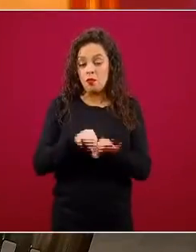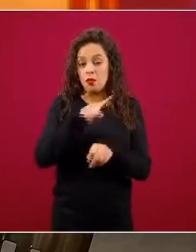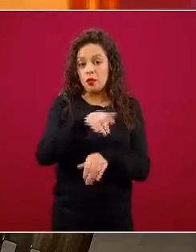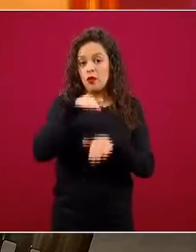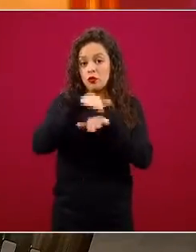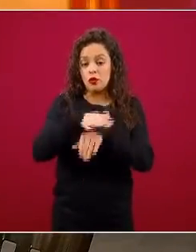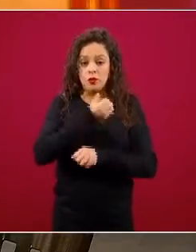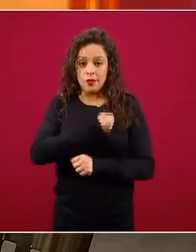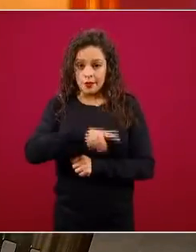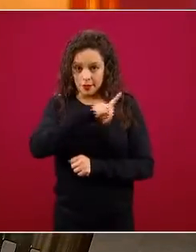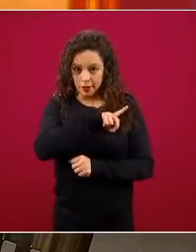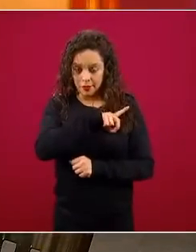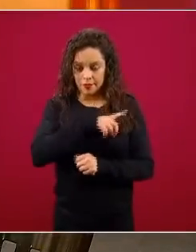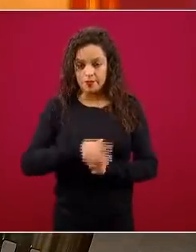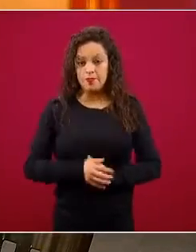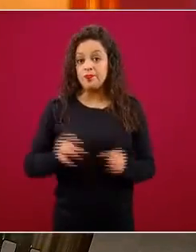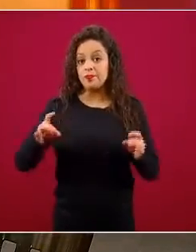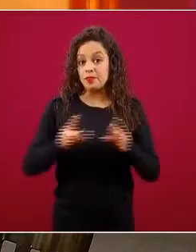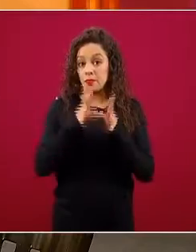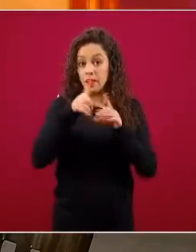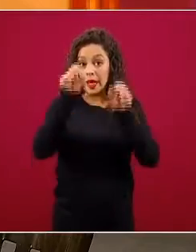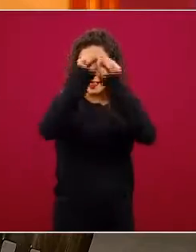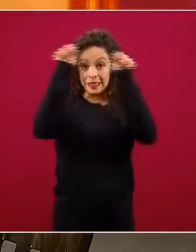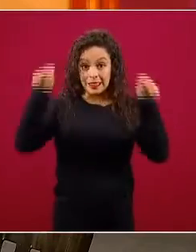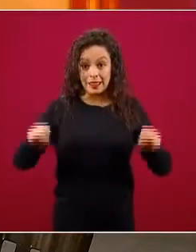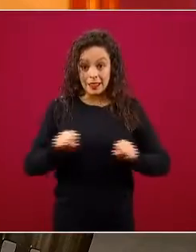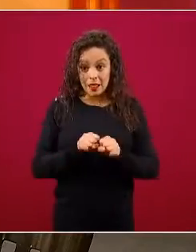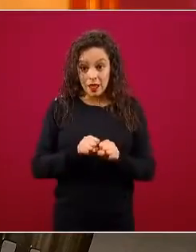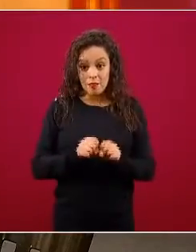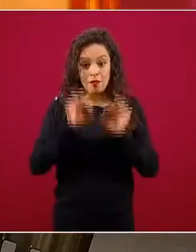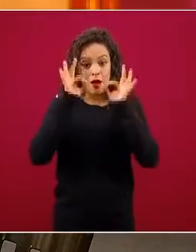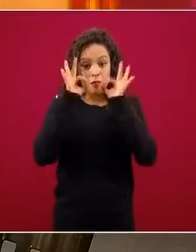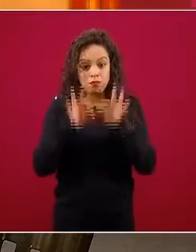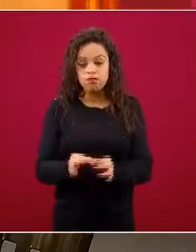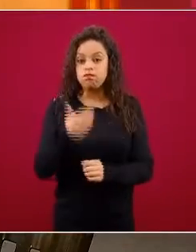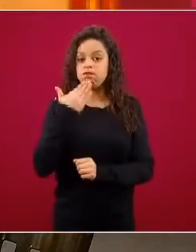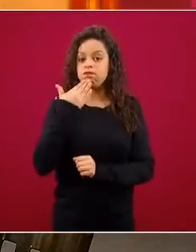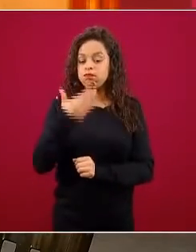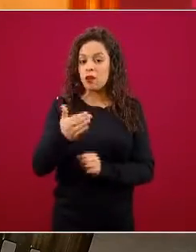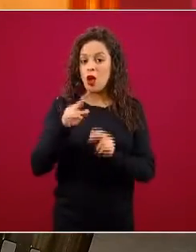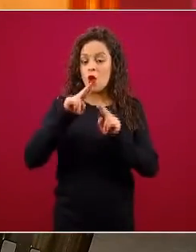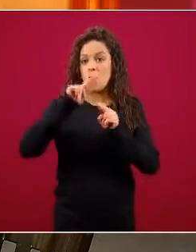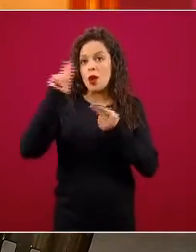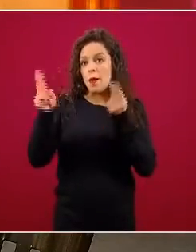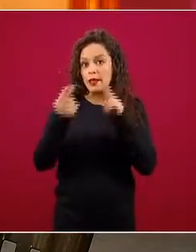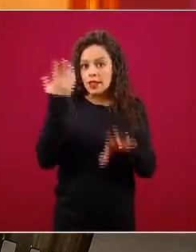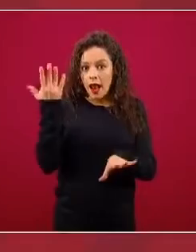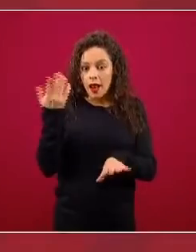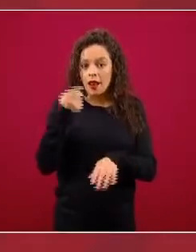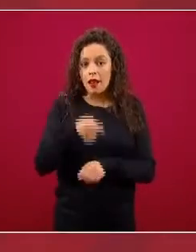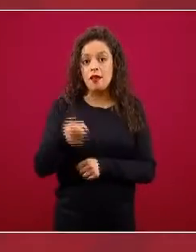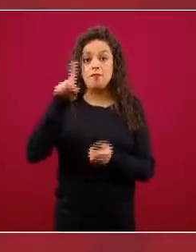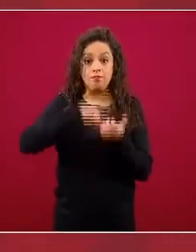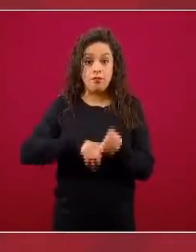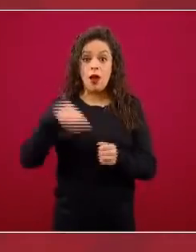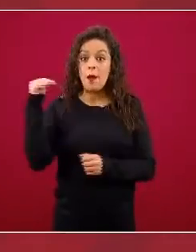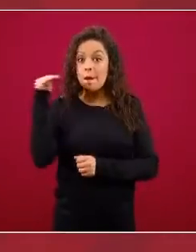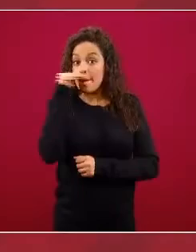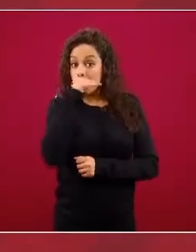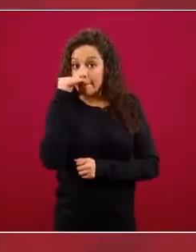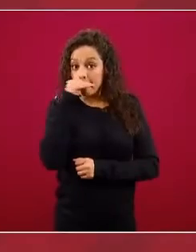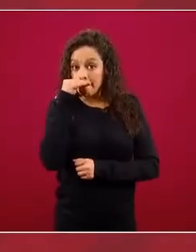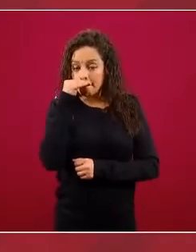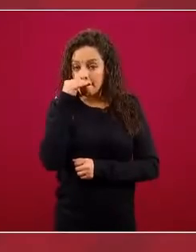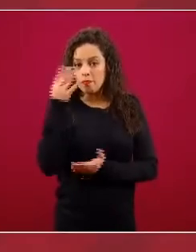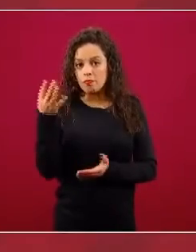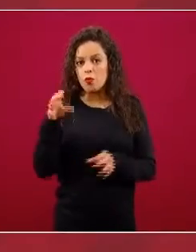Si tuviéramos ese tipo de sistema con una cobertura universal y que fuera de acceso gratuito, como lo es en innumerables